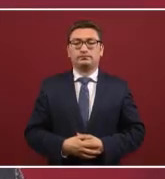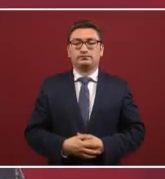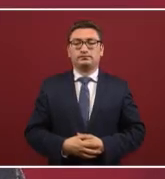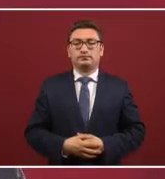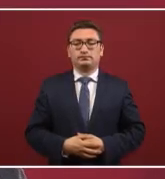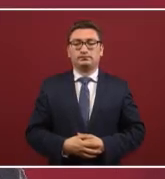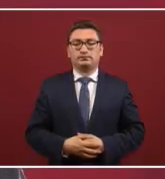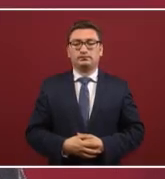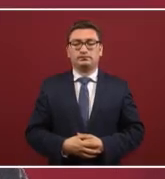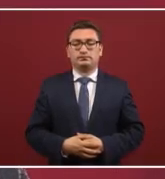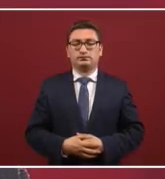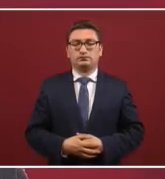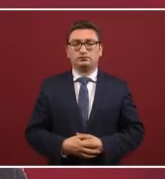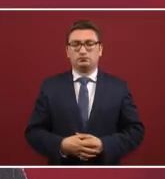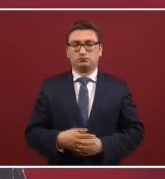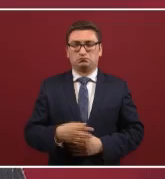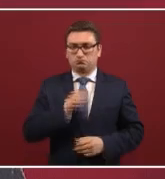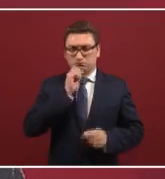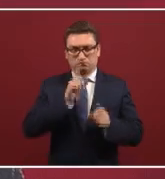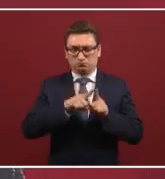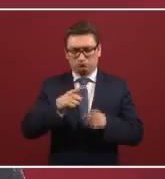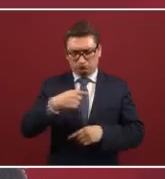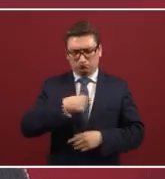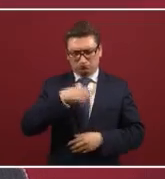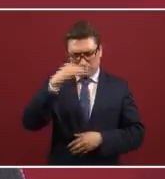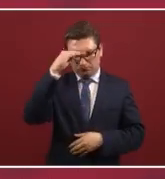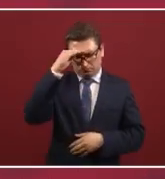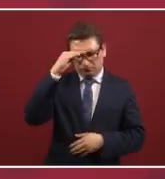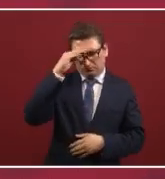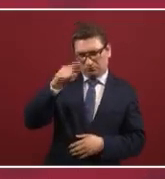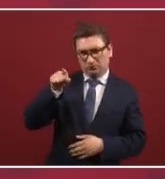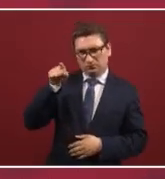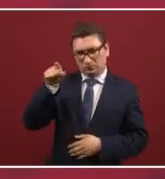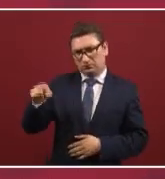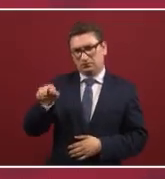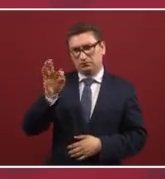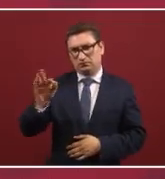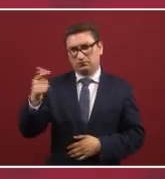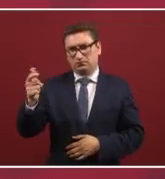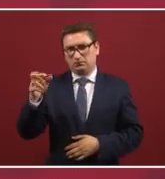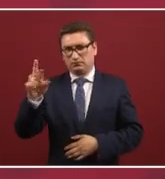la institución que puede informarles